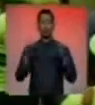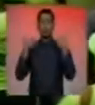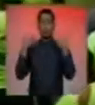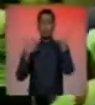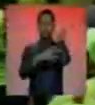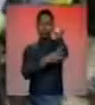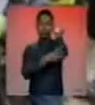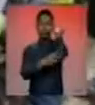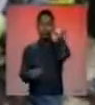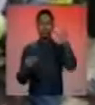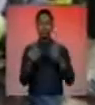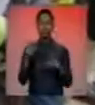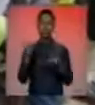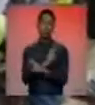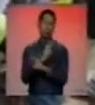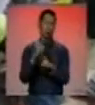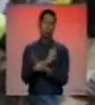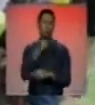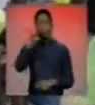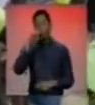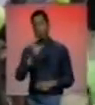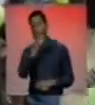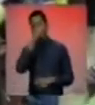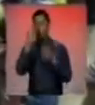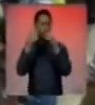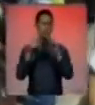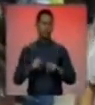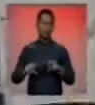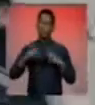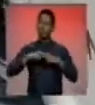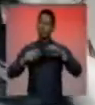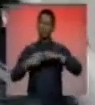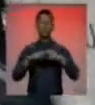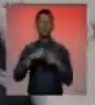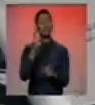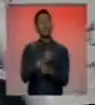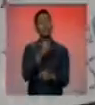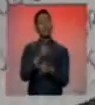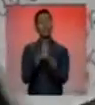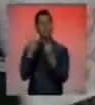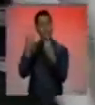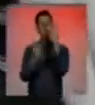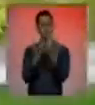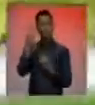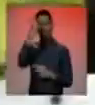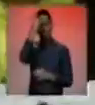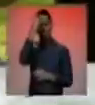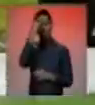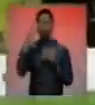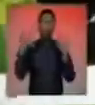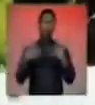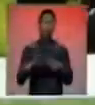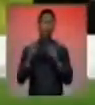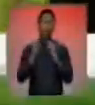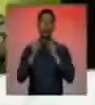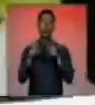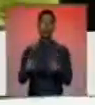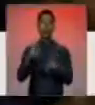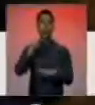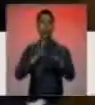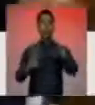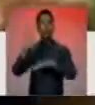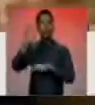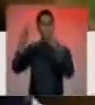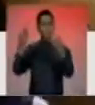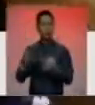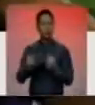pobreza, inseguridad, drogas, entre otros males. Por ello vieron la visita como una oportunidad para formalizar compromisos. Y